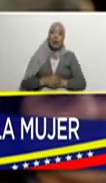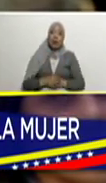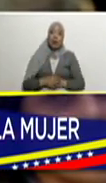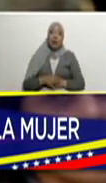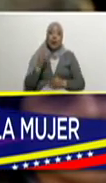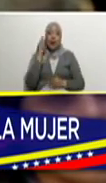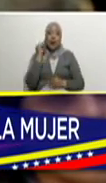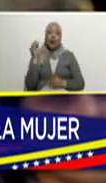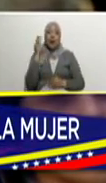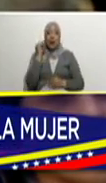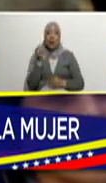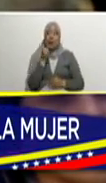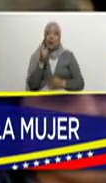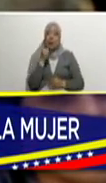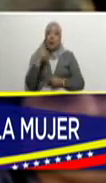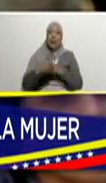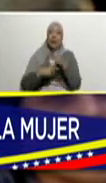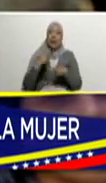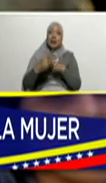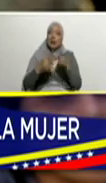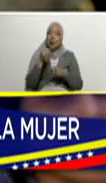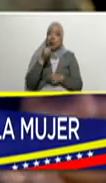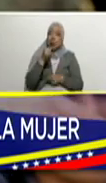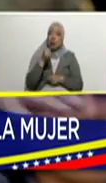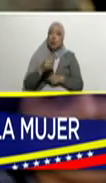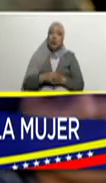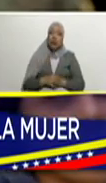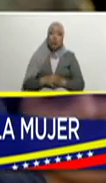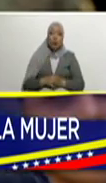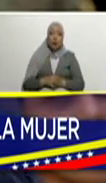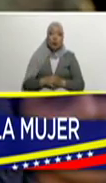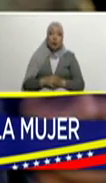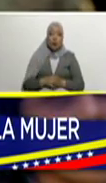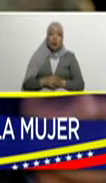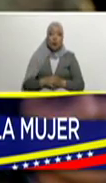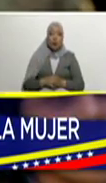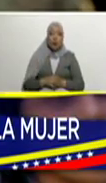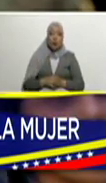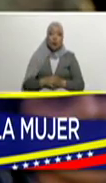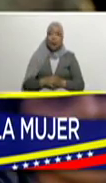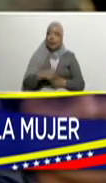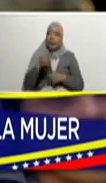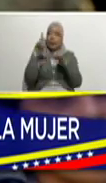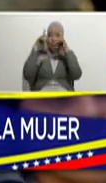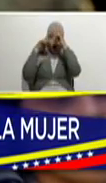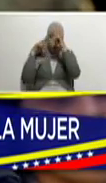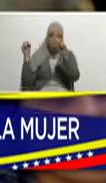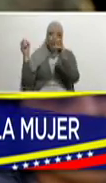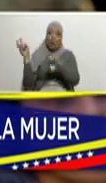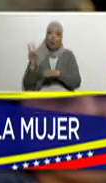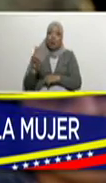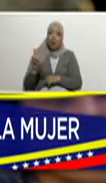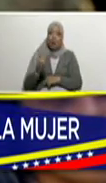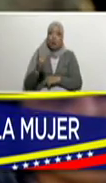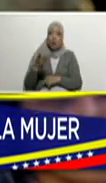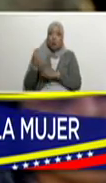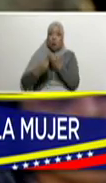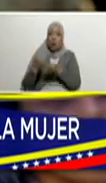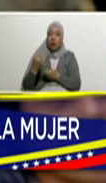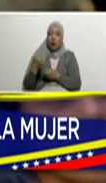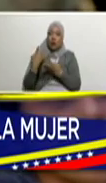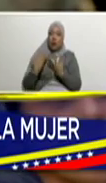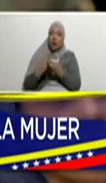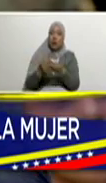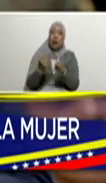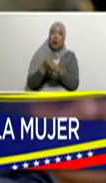experiencia piloto interesantísima porque lo vamos a estar colocando en las distintas misiones diplomáticas del mundo. Pero en el caso de Venezuela en concreto, venimos